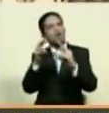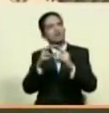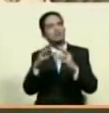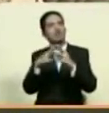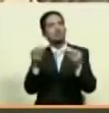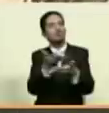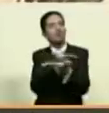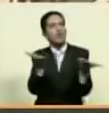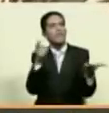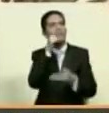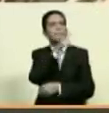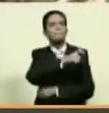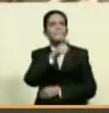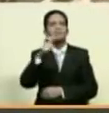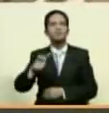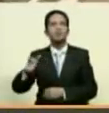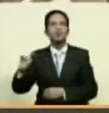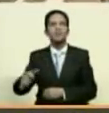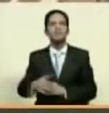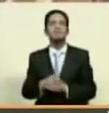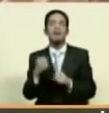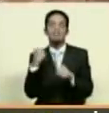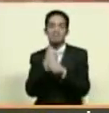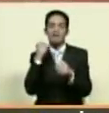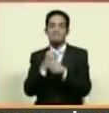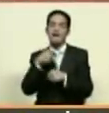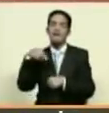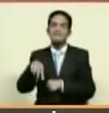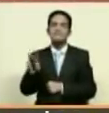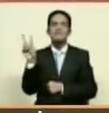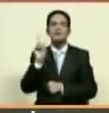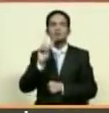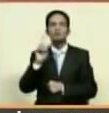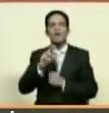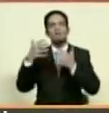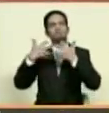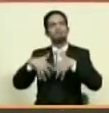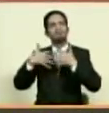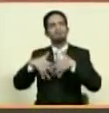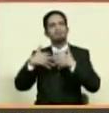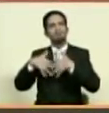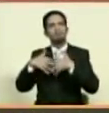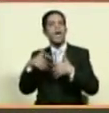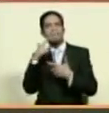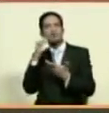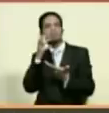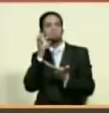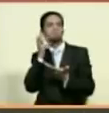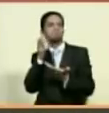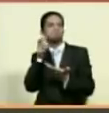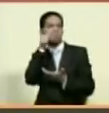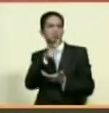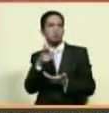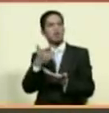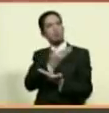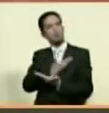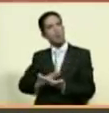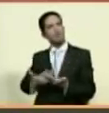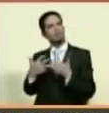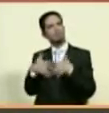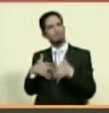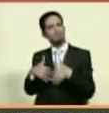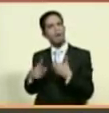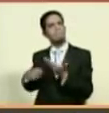sectores productivos del país que se han puesto al día y han cumplido con